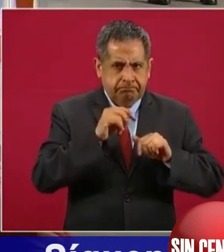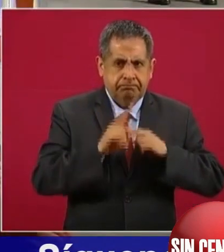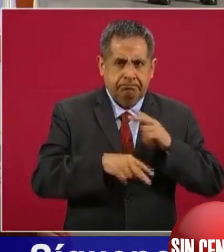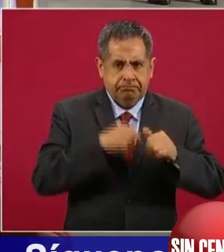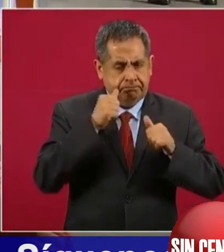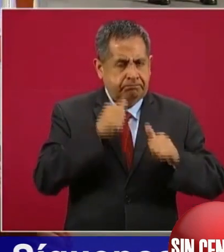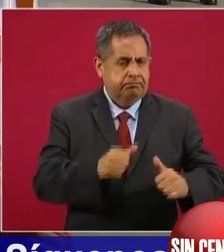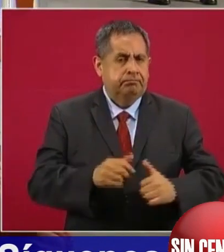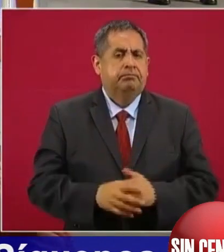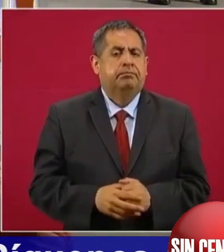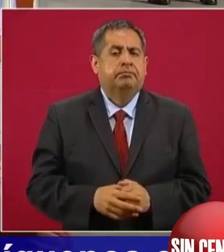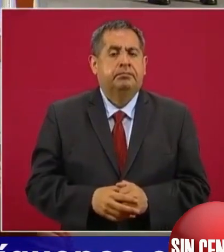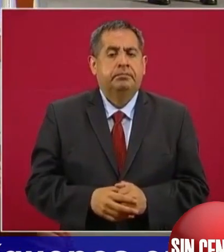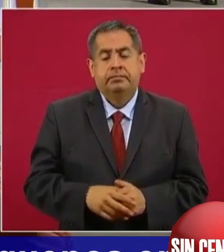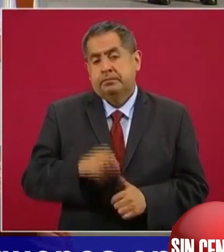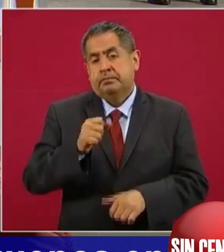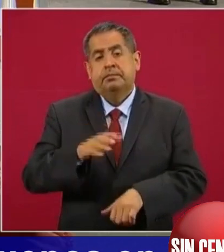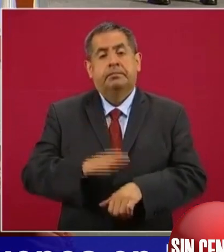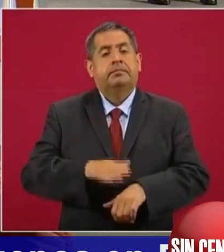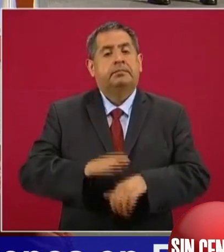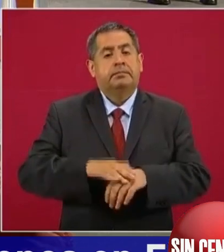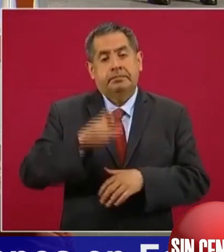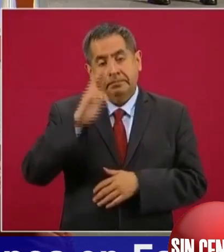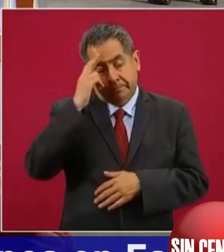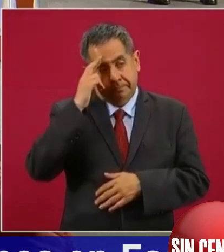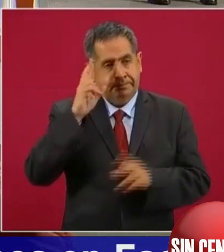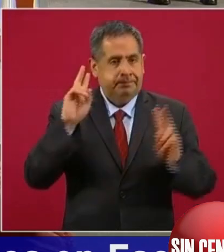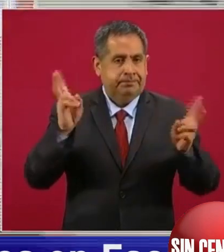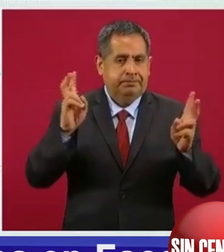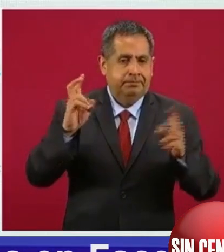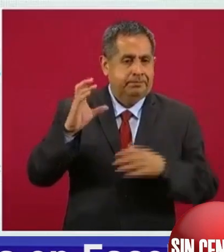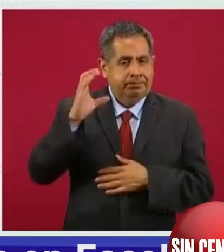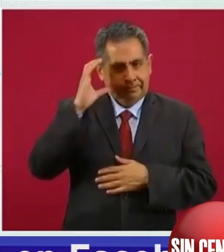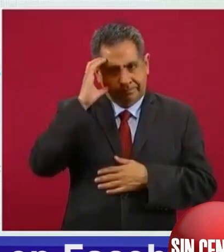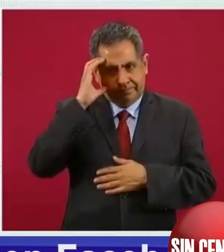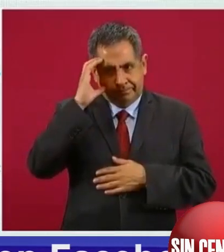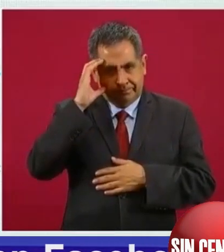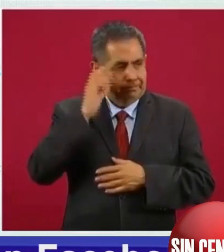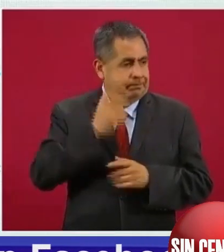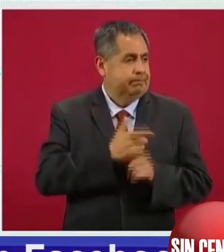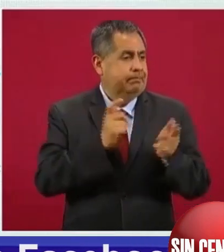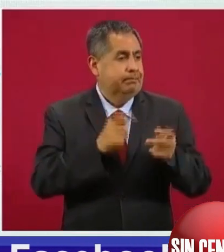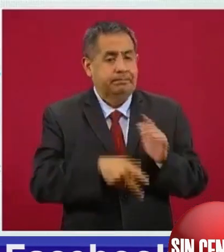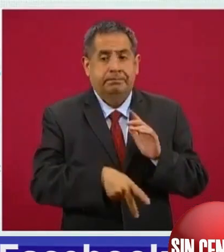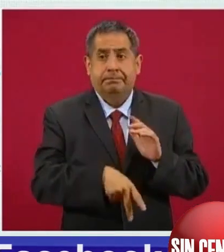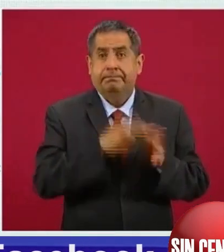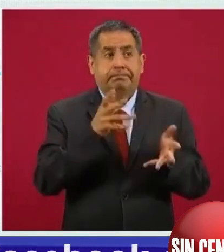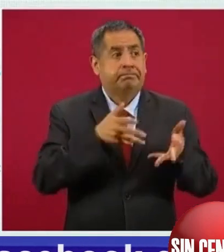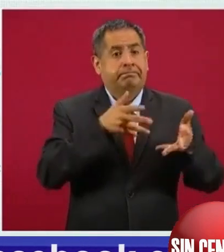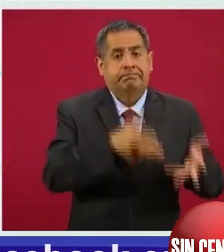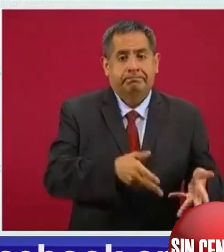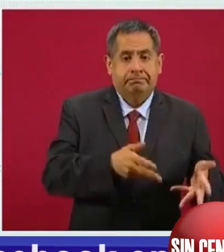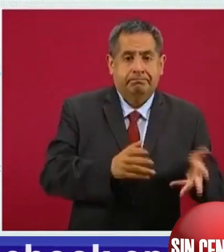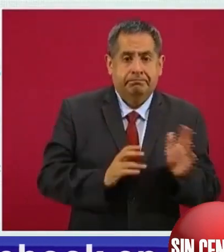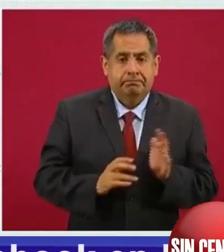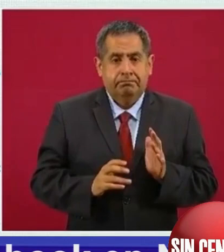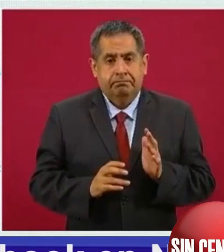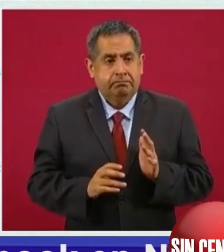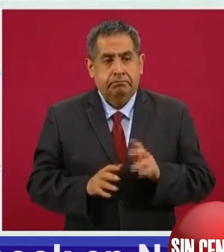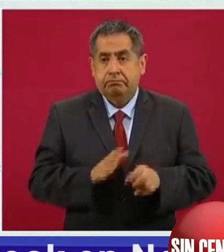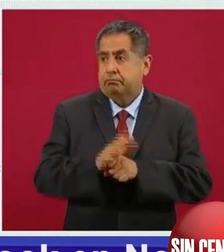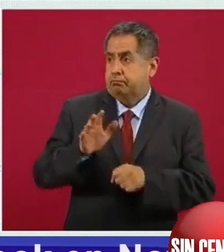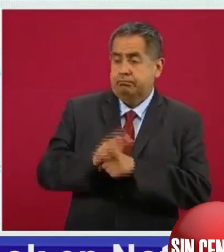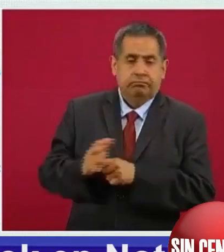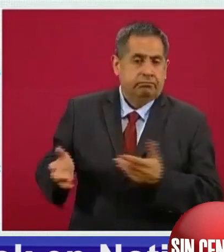en esto. Aquí también recordar que cuando decimos camas libres, no es que esté ociosa la cama y el personal necesario para atender al